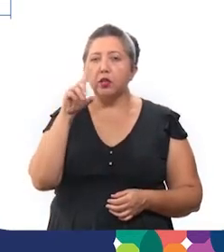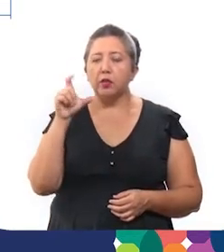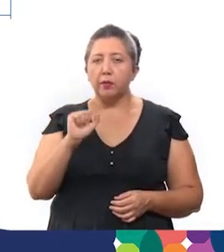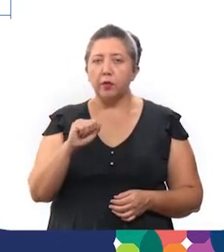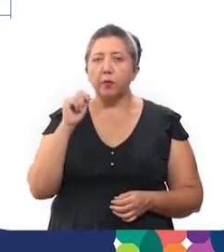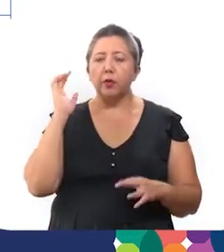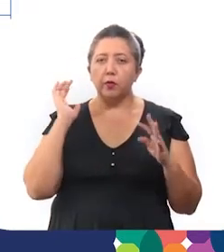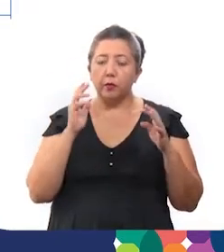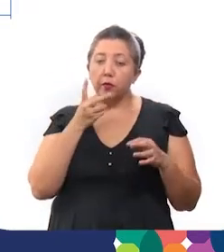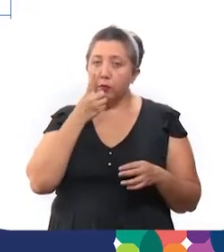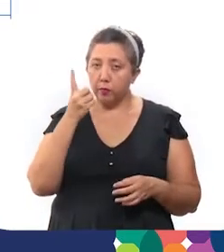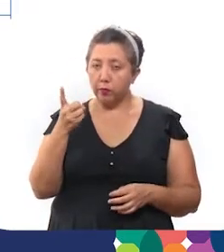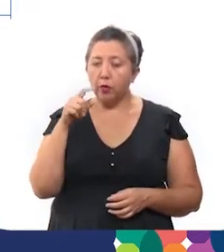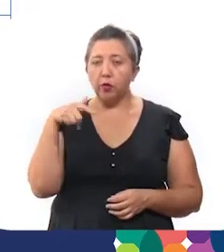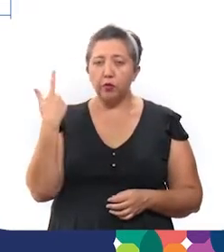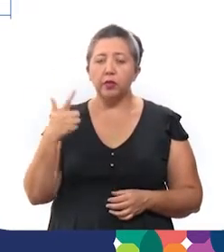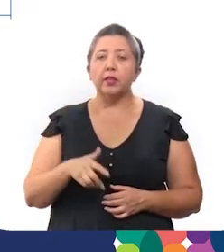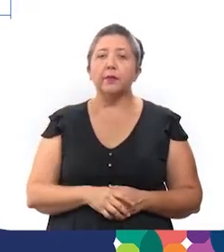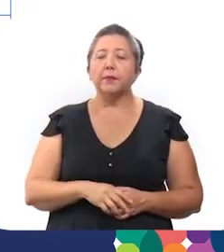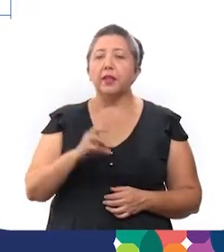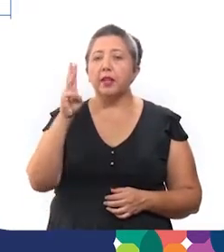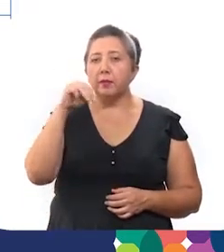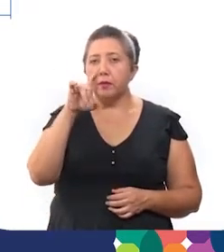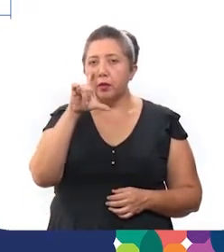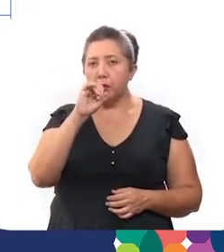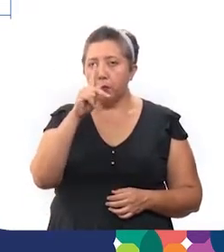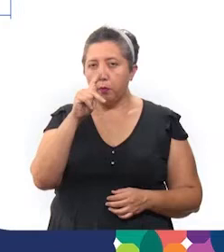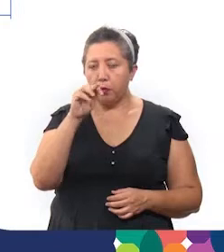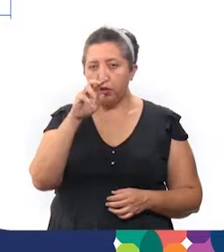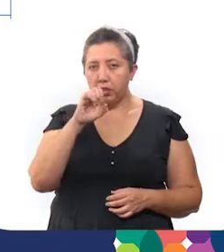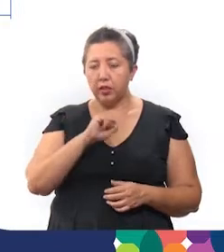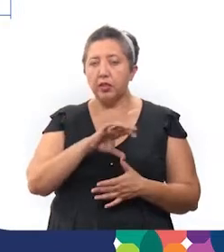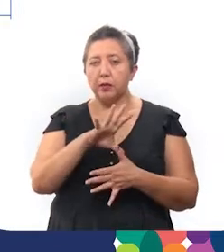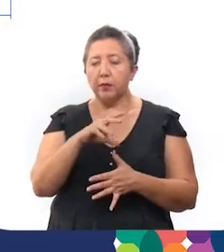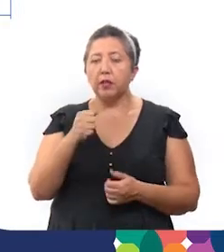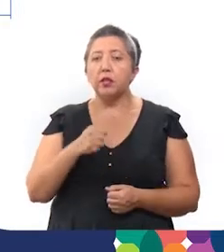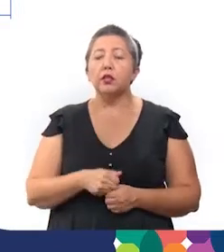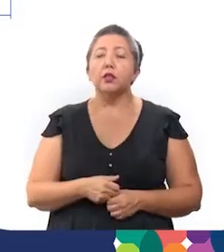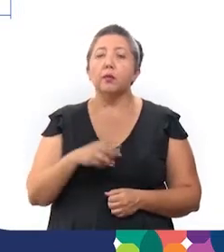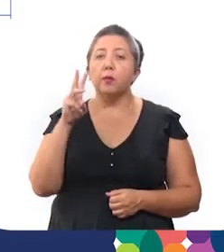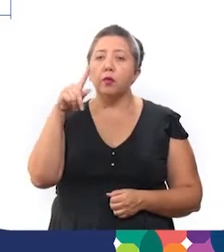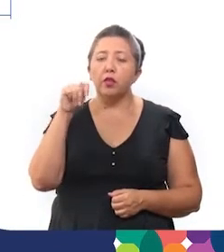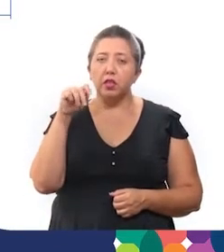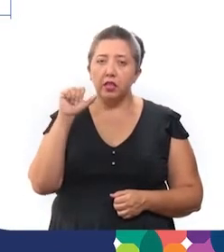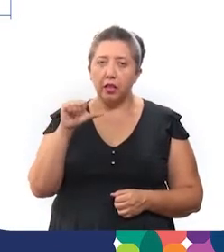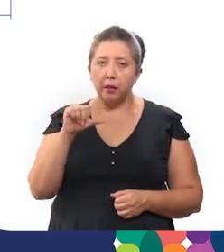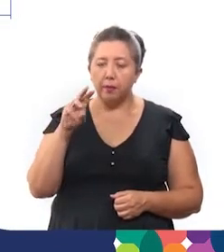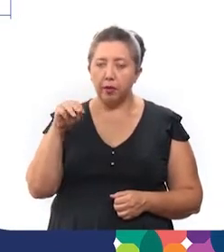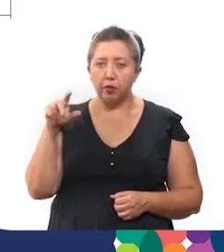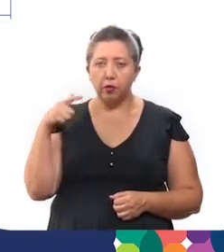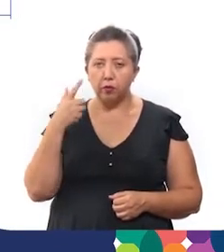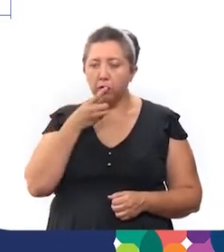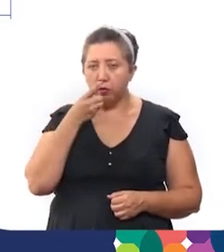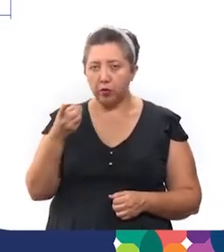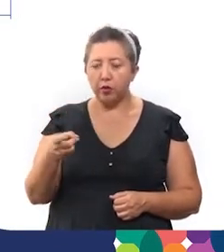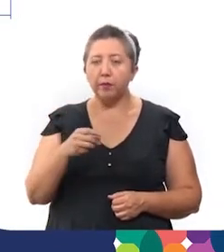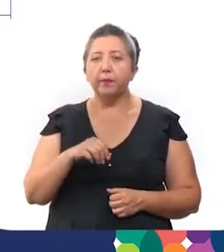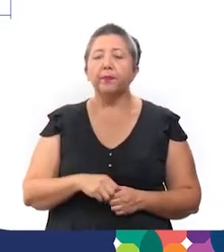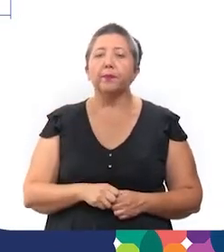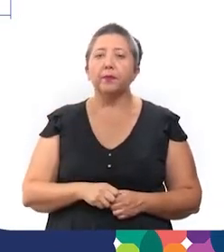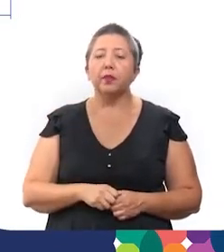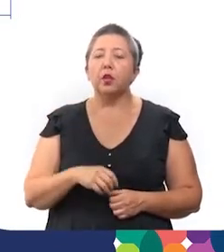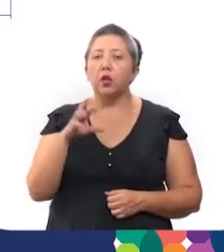Sur y Francisco y Madero 12, Emilio Portes Gil, Las Américas y Montes de Amé 11, Vergel 2 y Yucalpetén